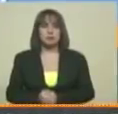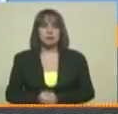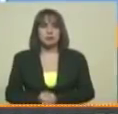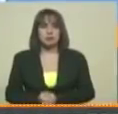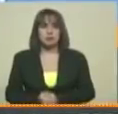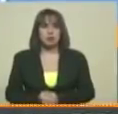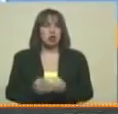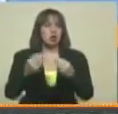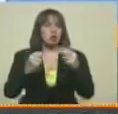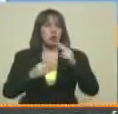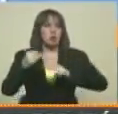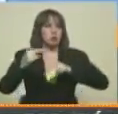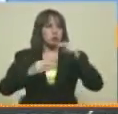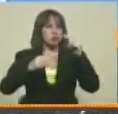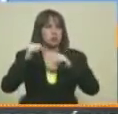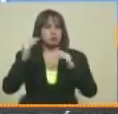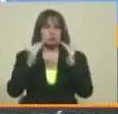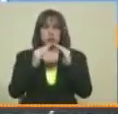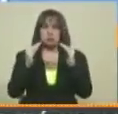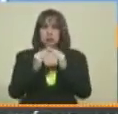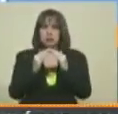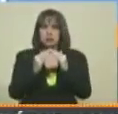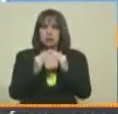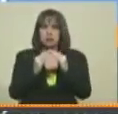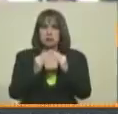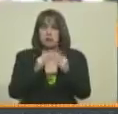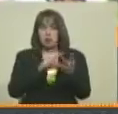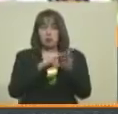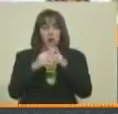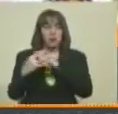¿cómo han construido sus casas los barrios de este país?